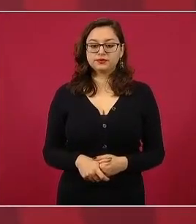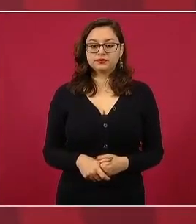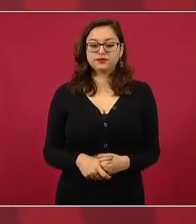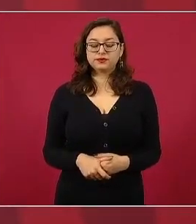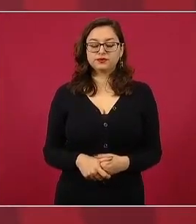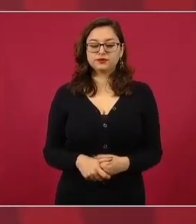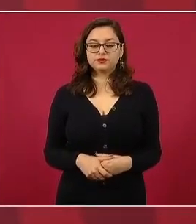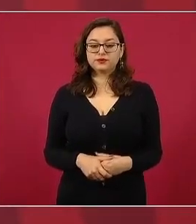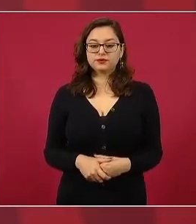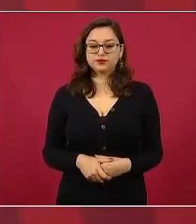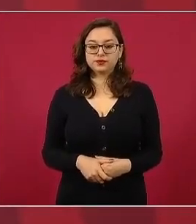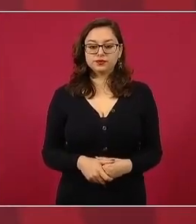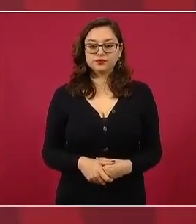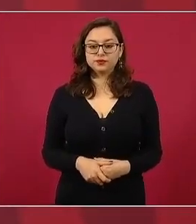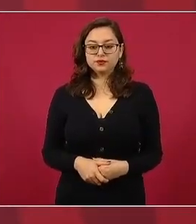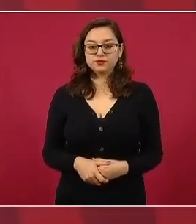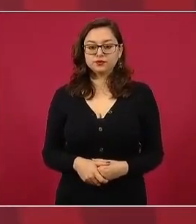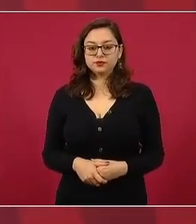va a dar